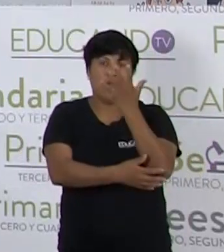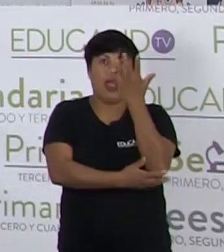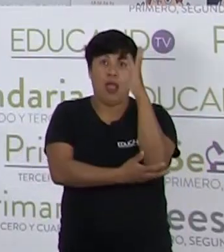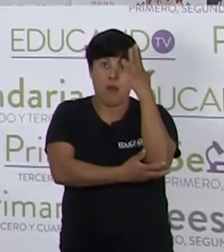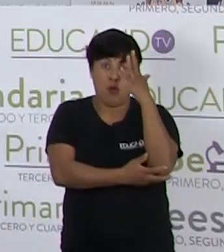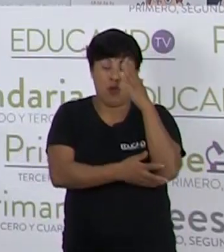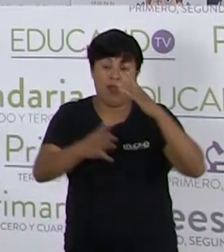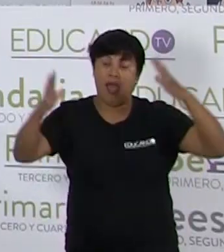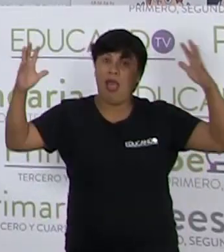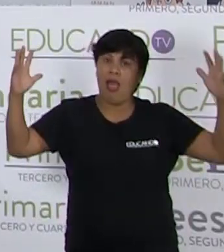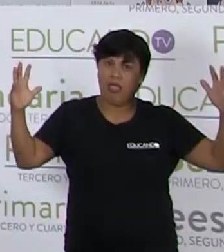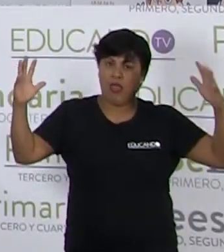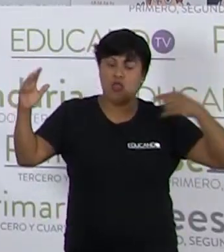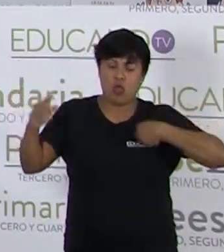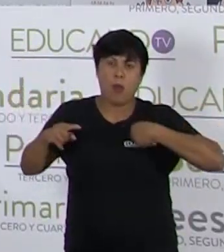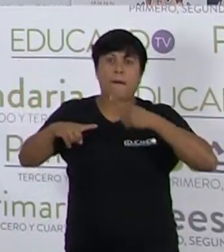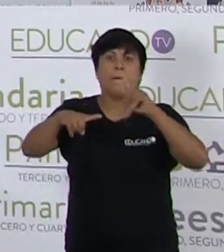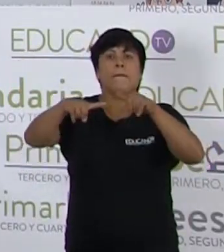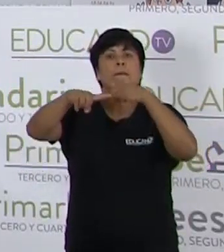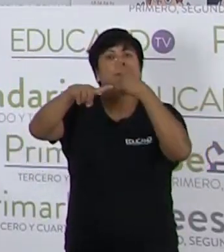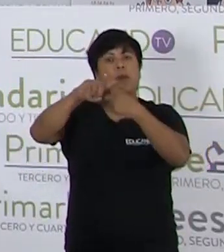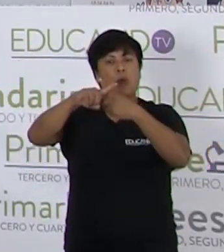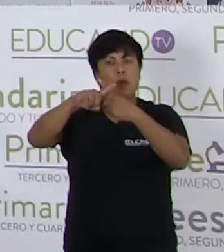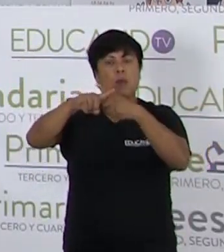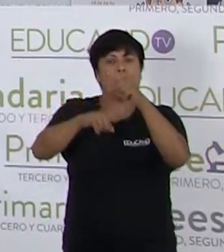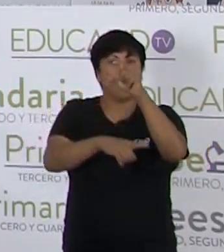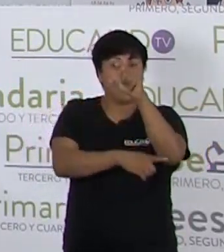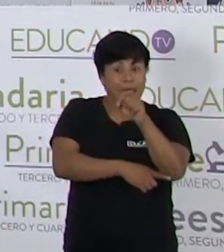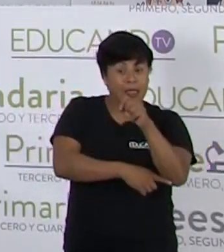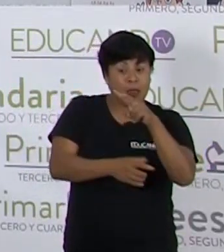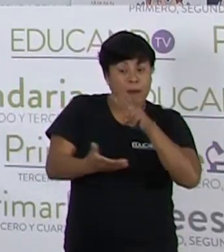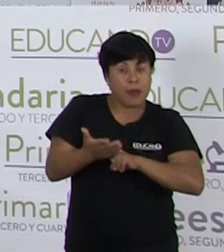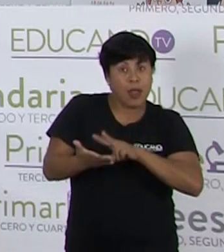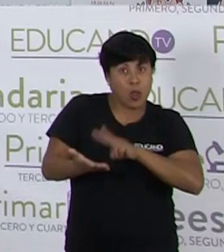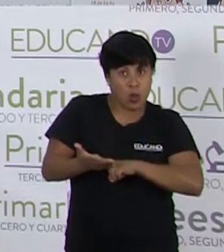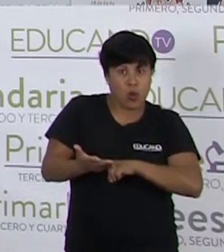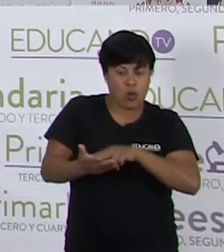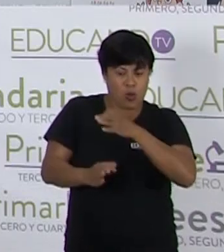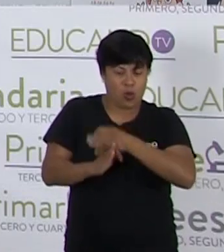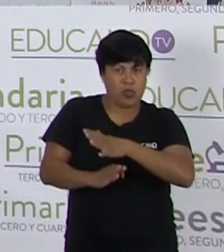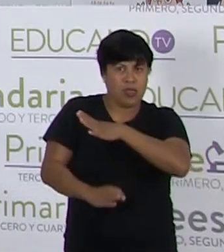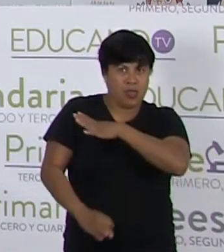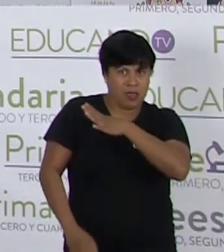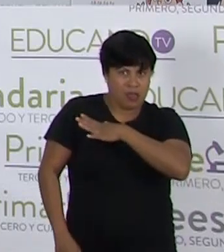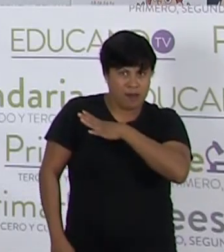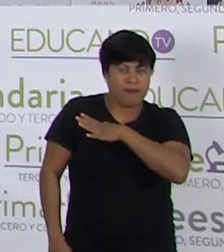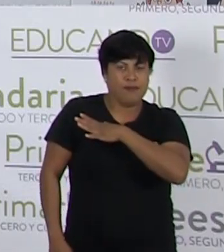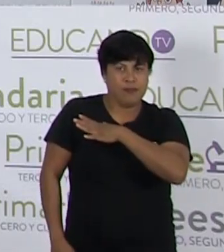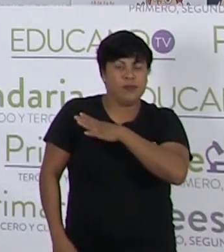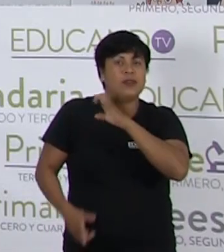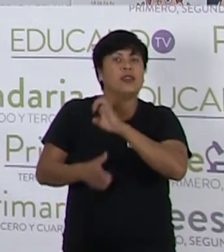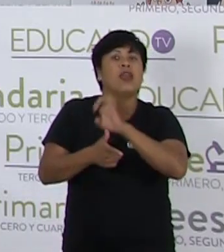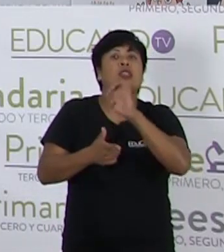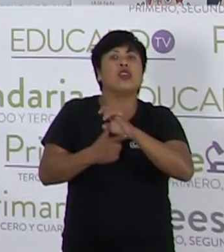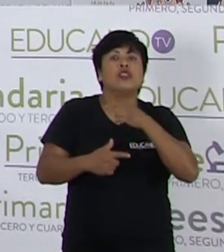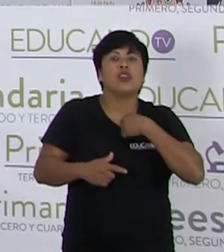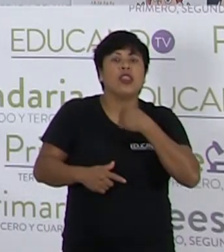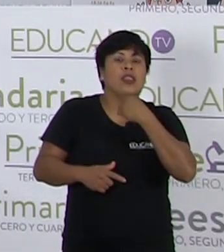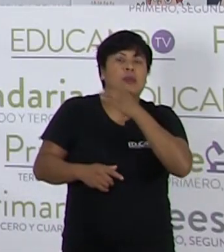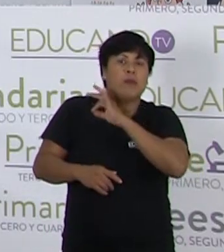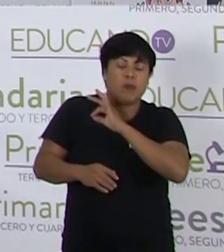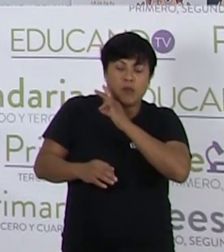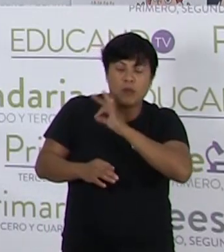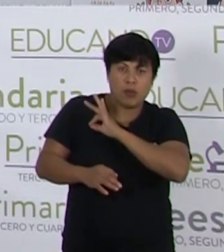grandes yo los multiplico por su valor que están representando, entonces yo digo que